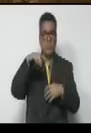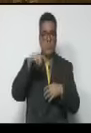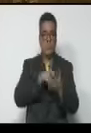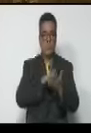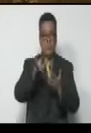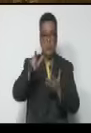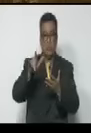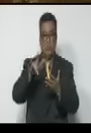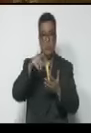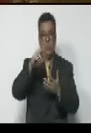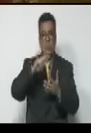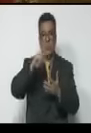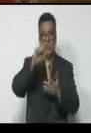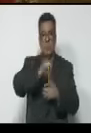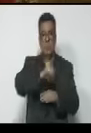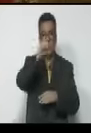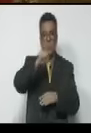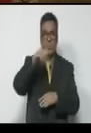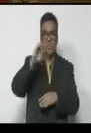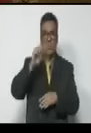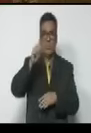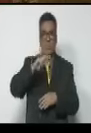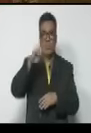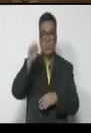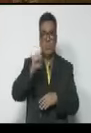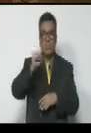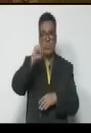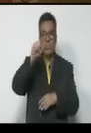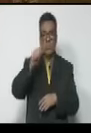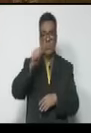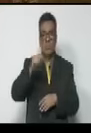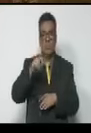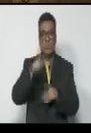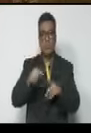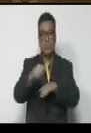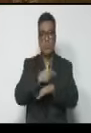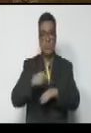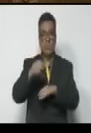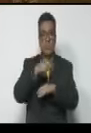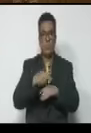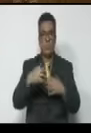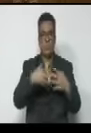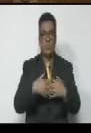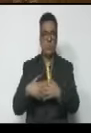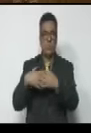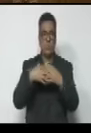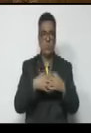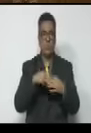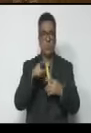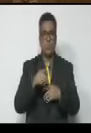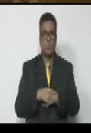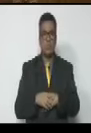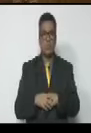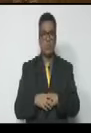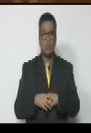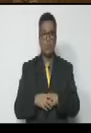transporte Aerocargo del Sur, Entrasur, por parte del gobierno de los Estados Unidos de